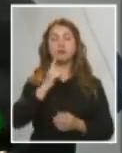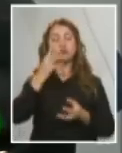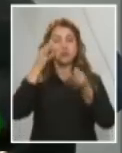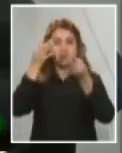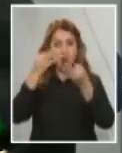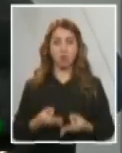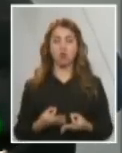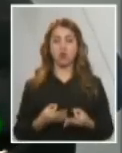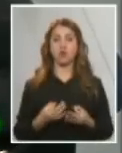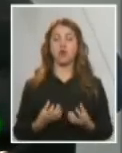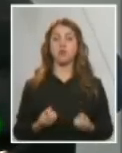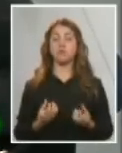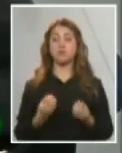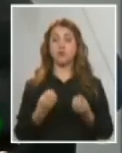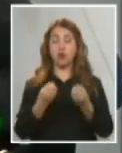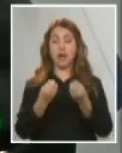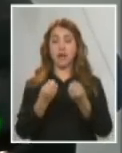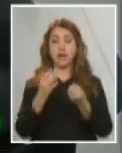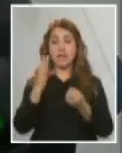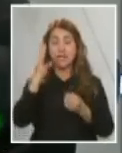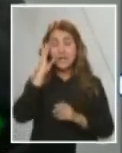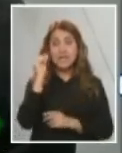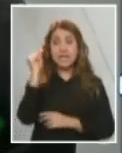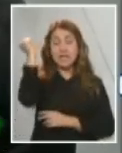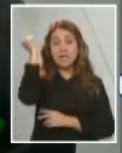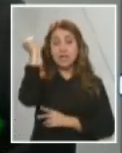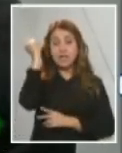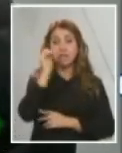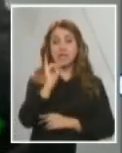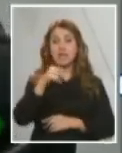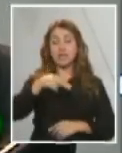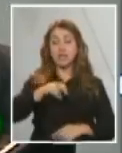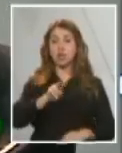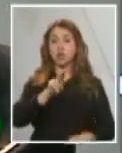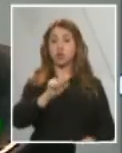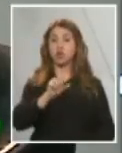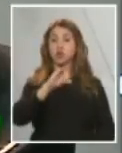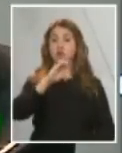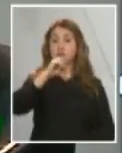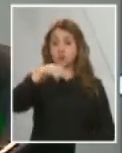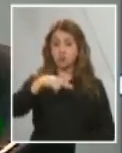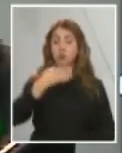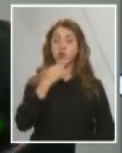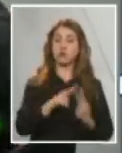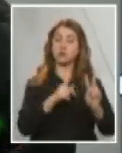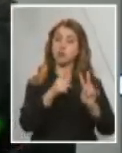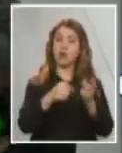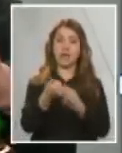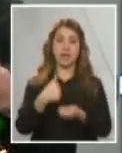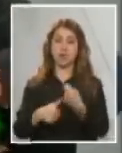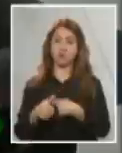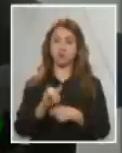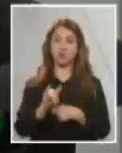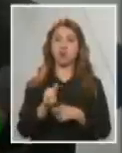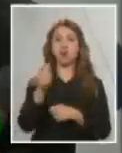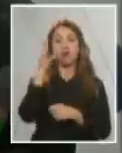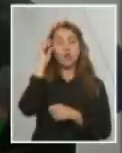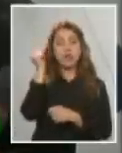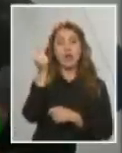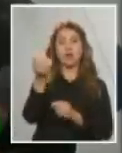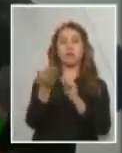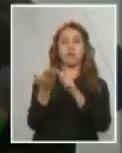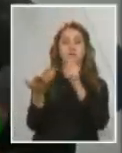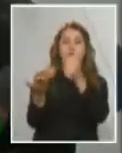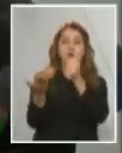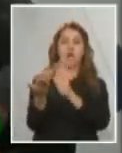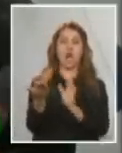convicción de que al generar innovación, vamos a generar, la innovación se traduce cuando se hace un buen negocio, sino que ya como una buena idea.